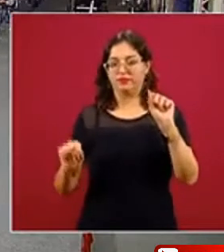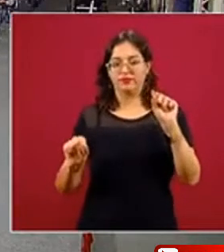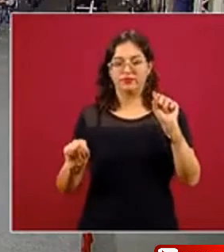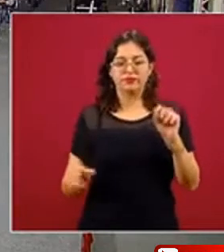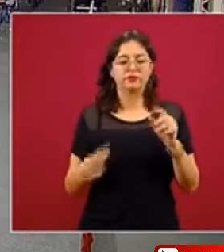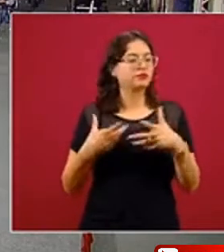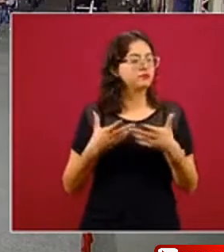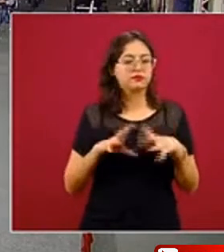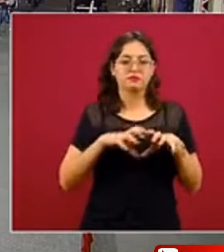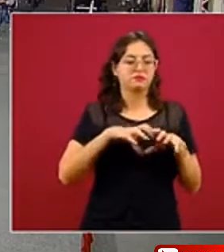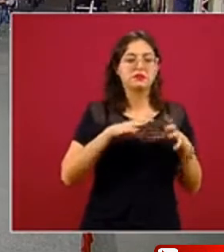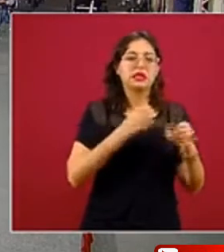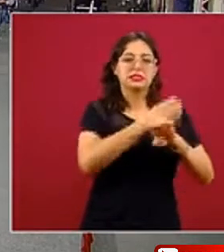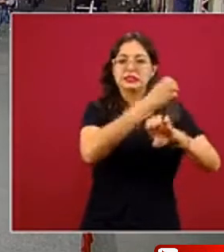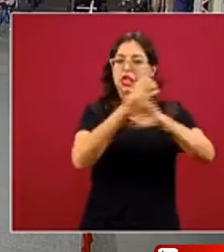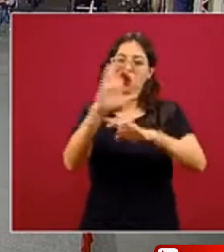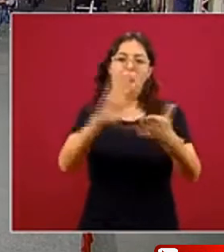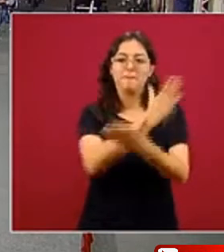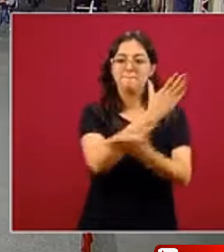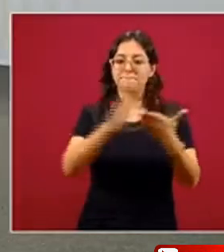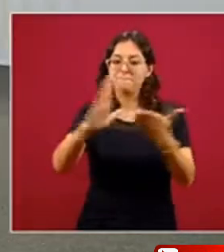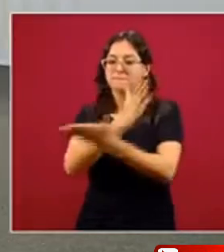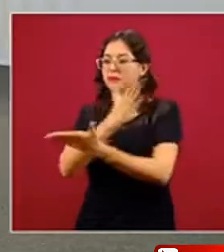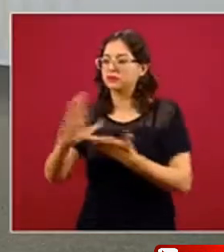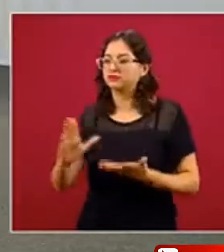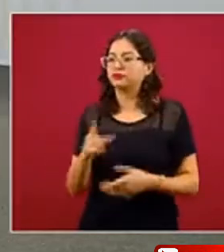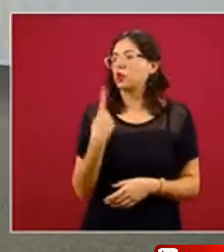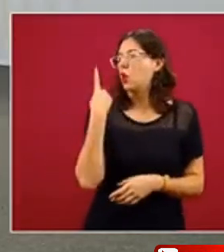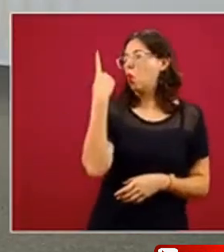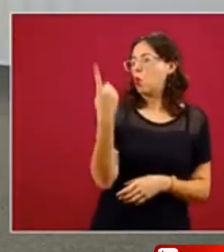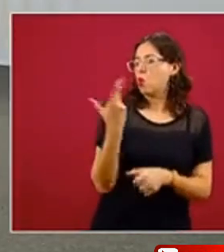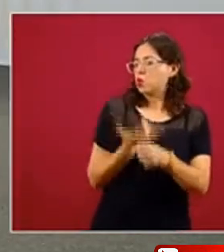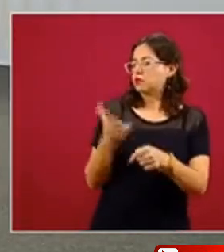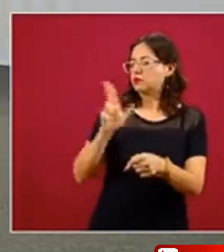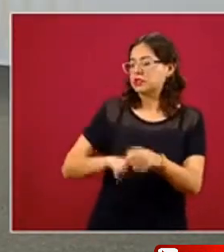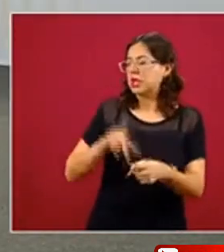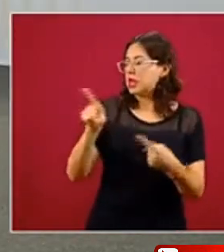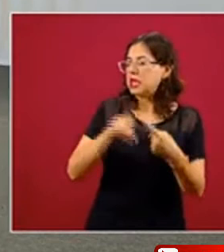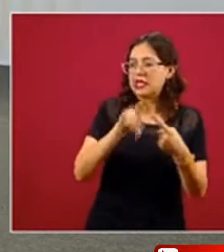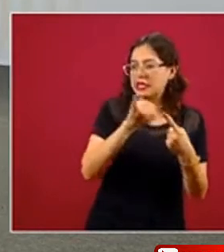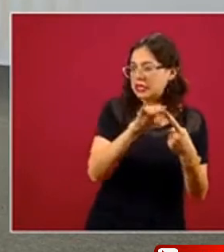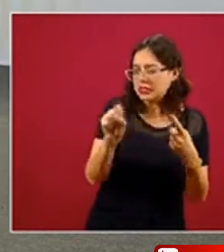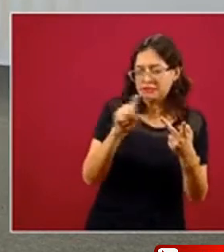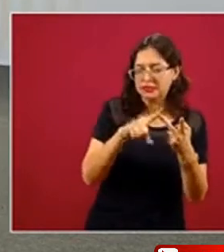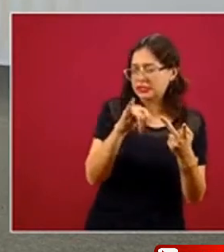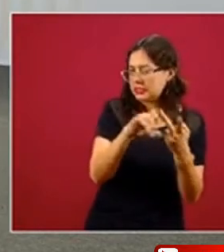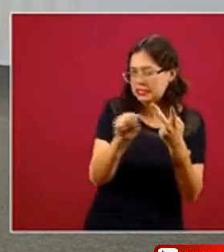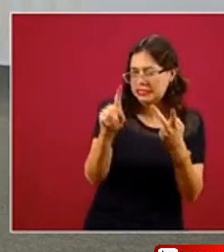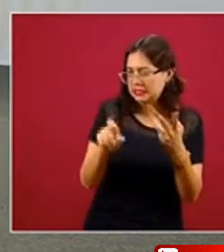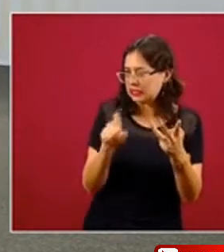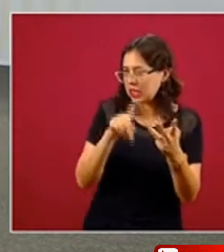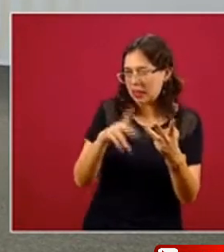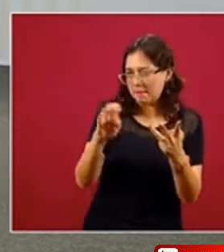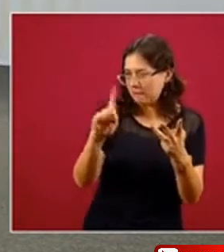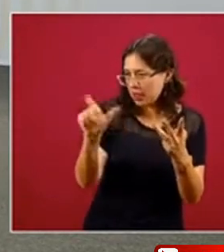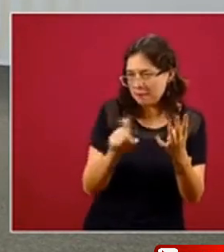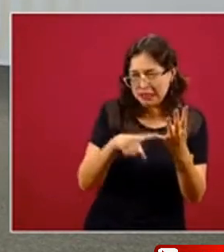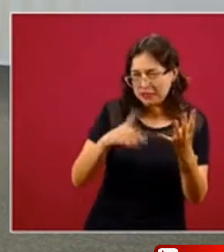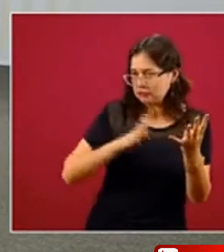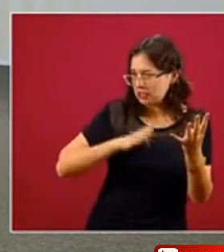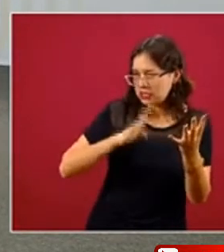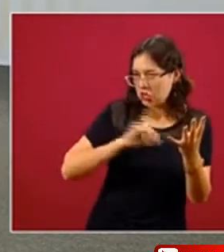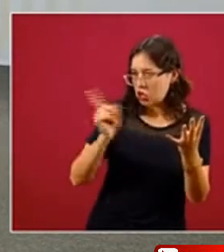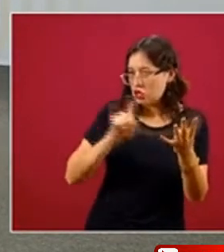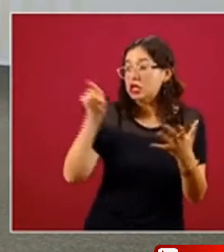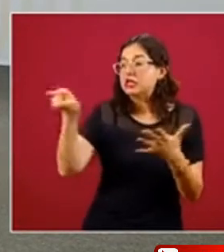el hospital que ven que no es del IMSS, no es del ISSSTE, no es de Pemex y no es privado, y que ven en su localidad